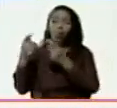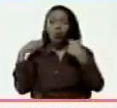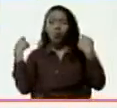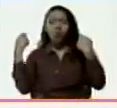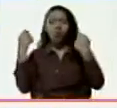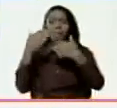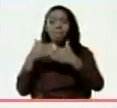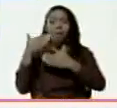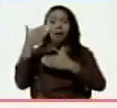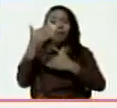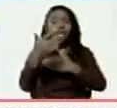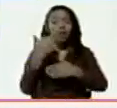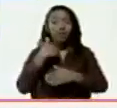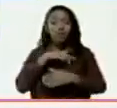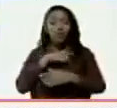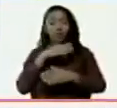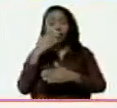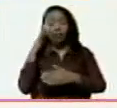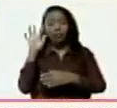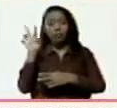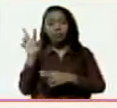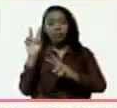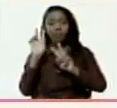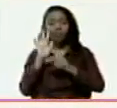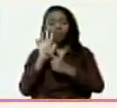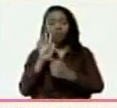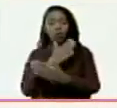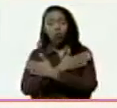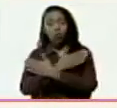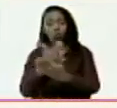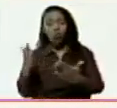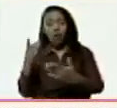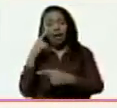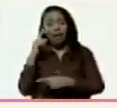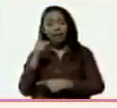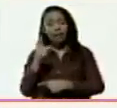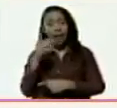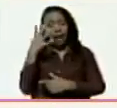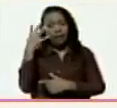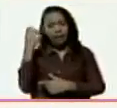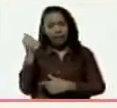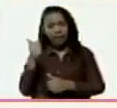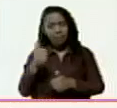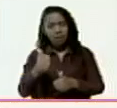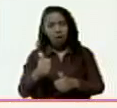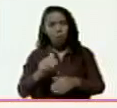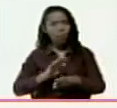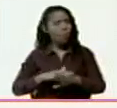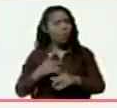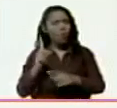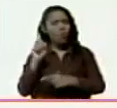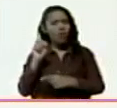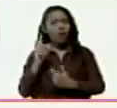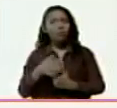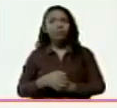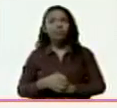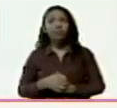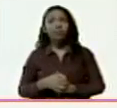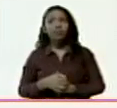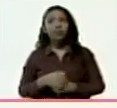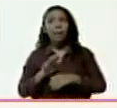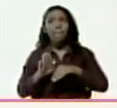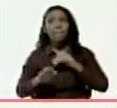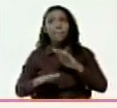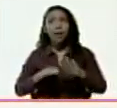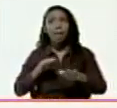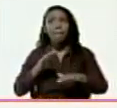más allá de nuestras fronteras para generar la solidaridad para que se entienda bien porque uno de los de los pasos